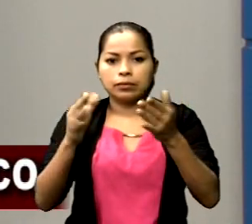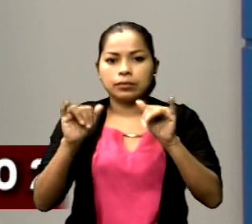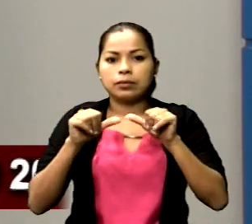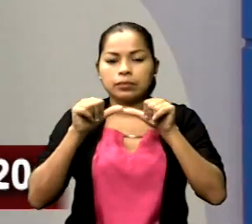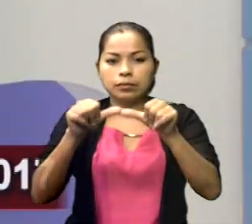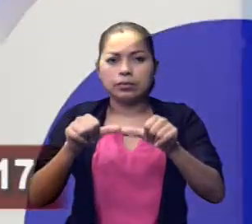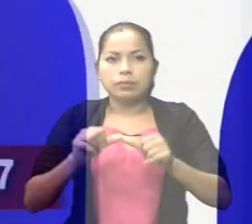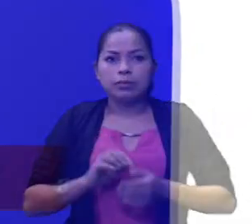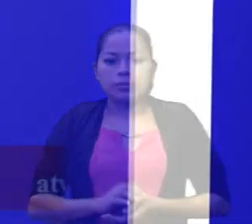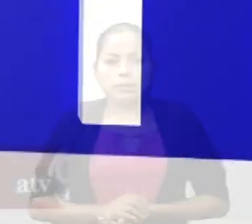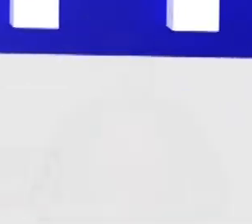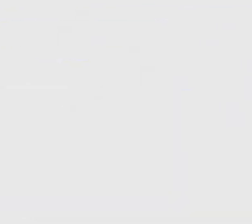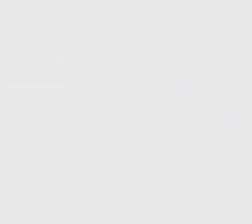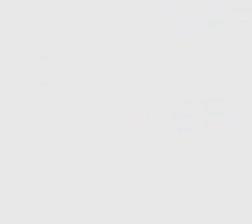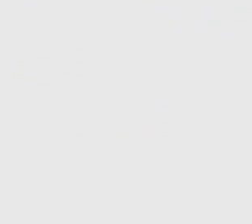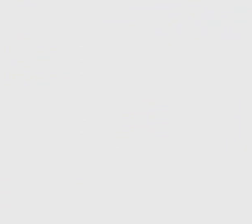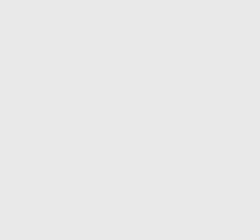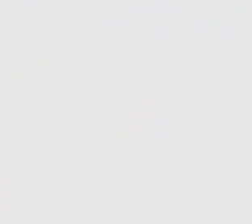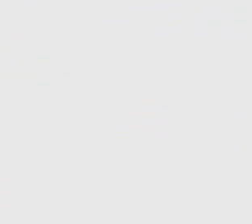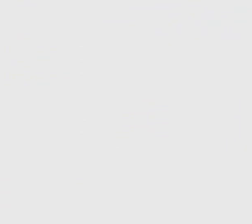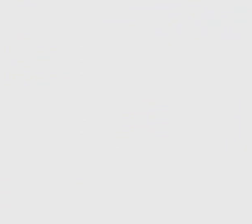volvemos.